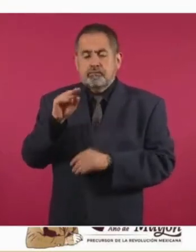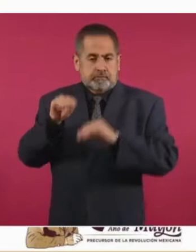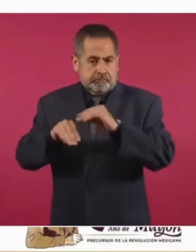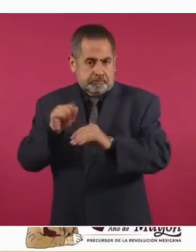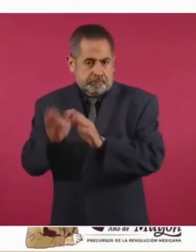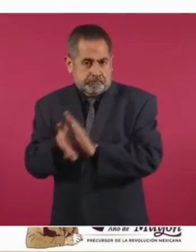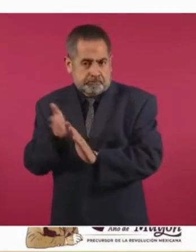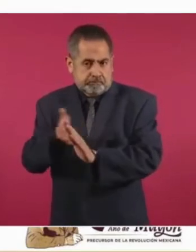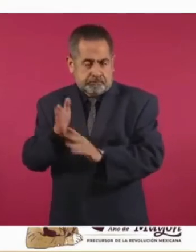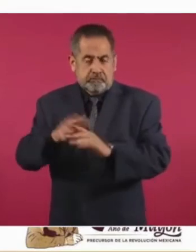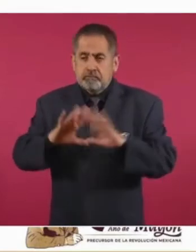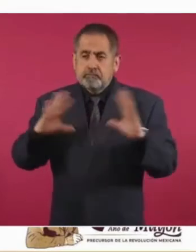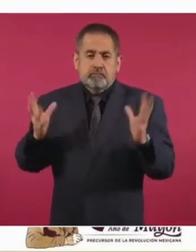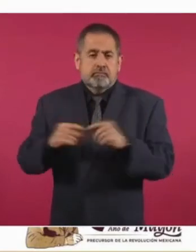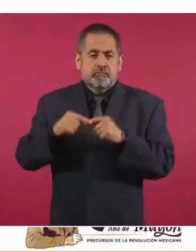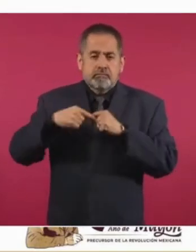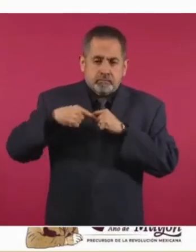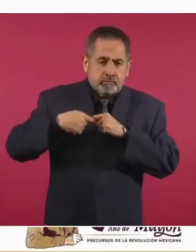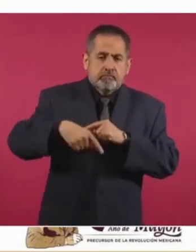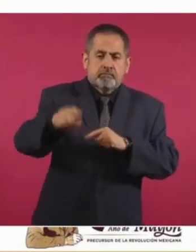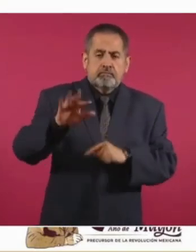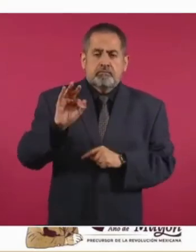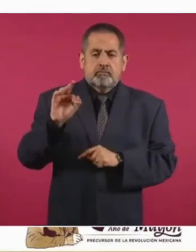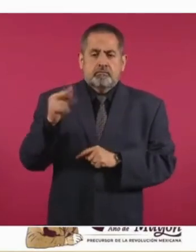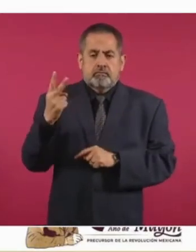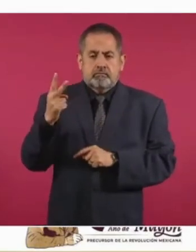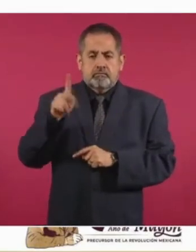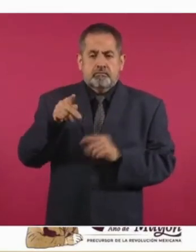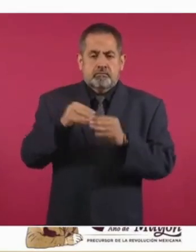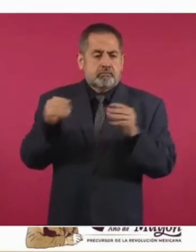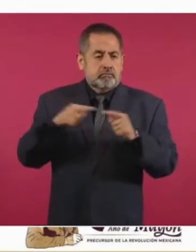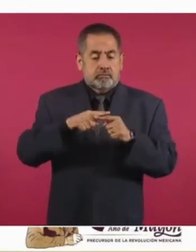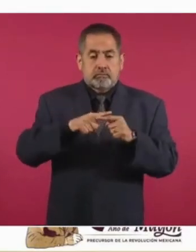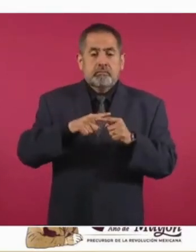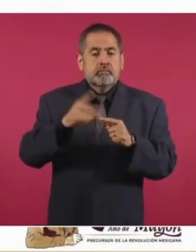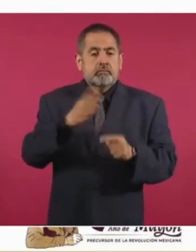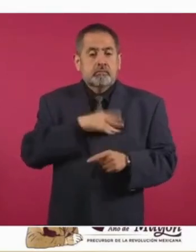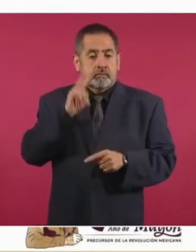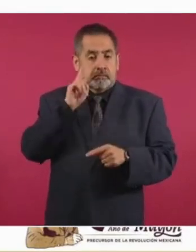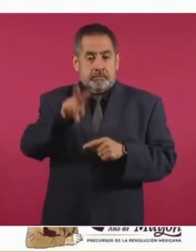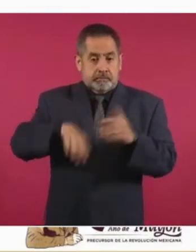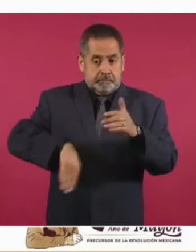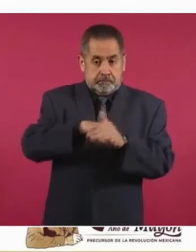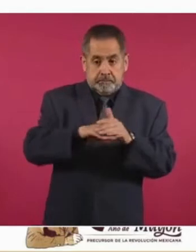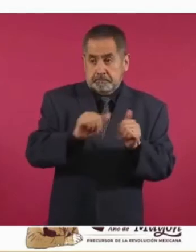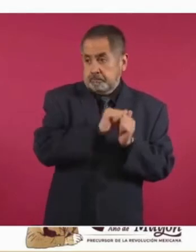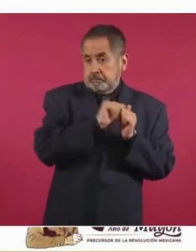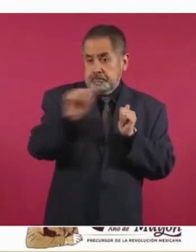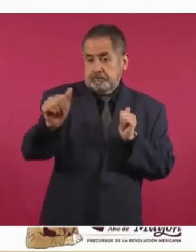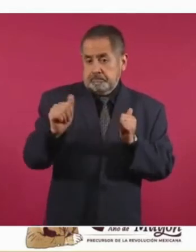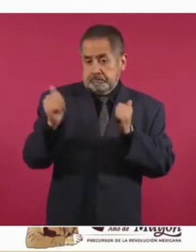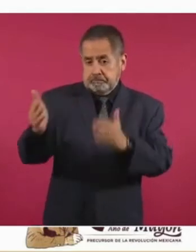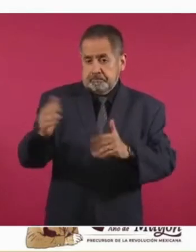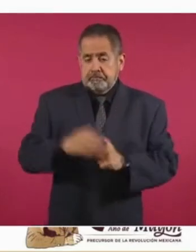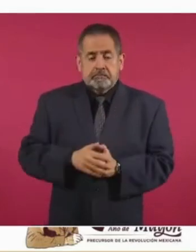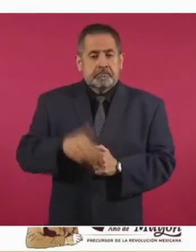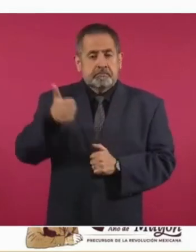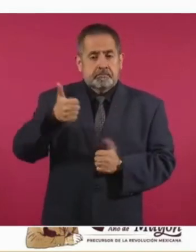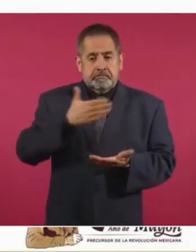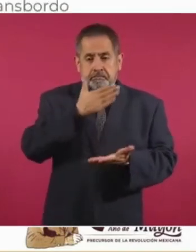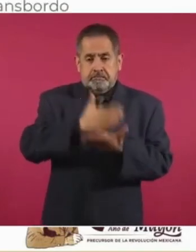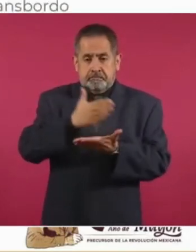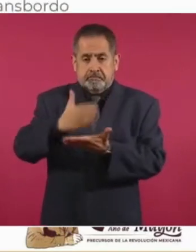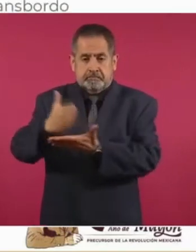una longitud total de 42 kilómetros desde la estación Buenavista. Constará con 6 estaciones intermedias y